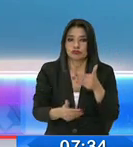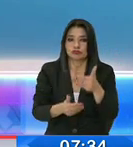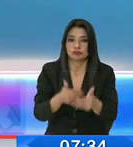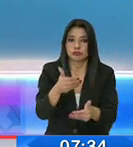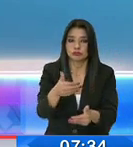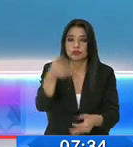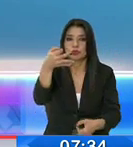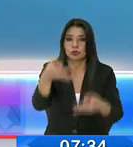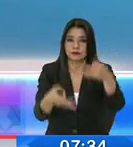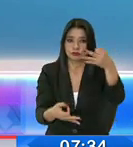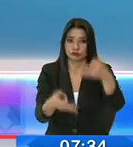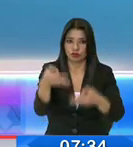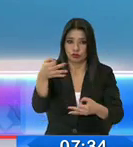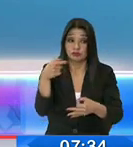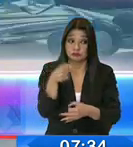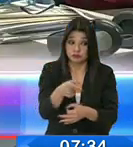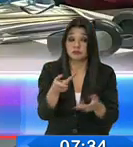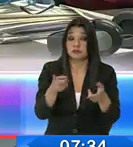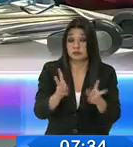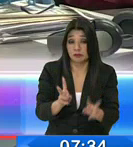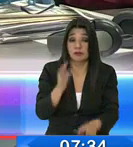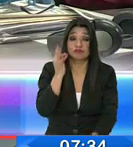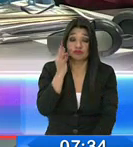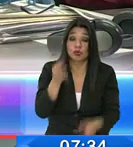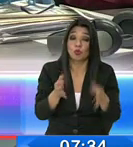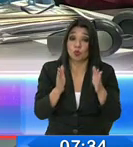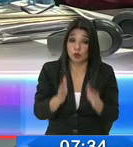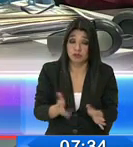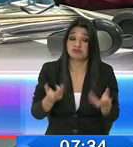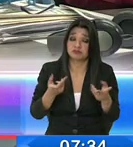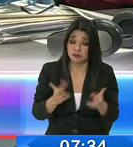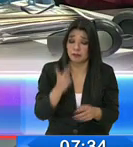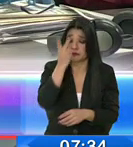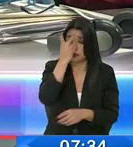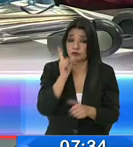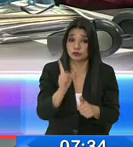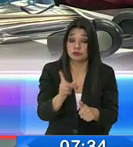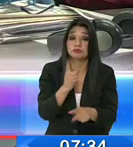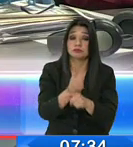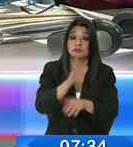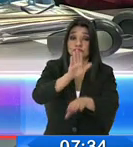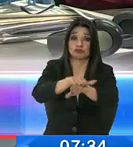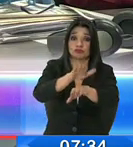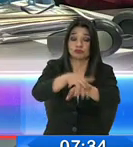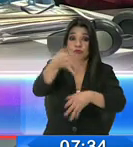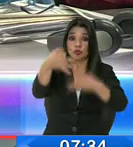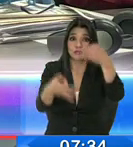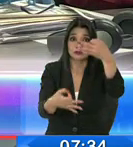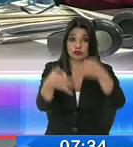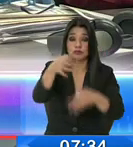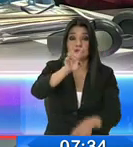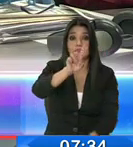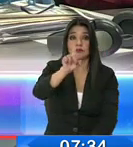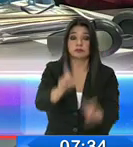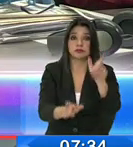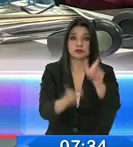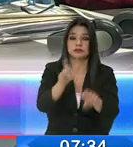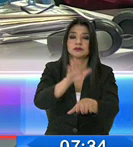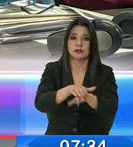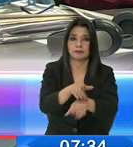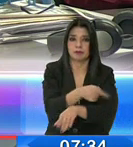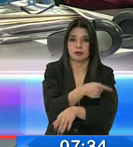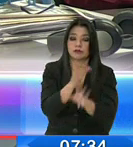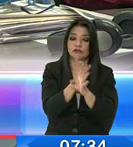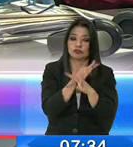la jueza así también lo ha considerado y ha llamado a juicio a estos 21 personas entre funcionarios